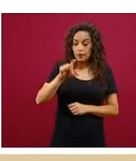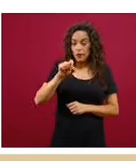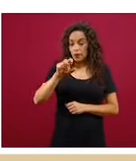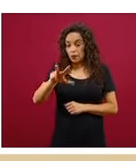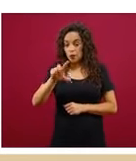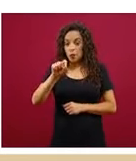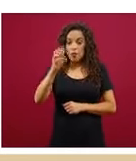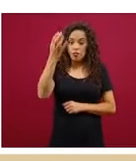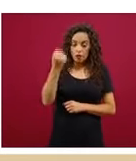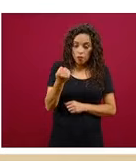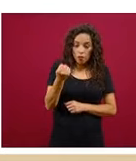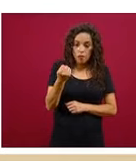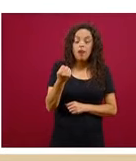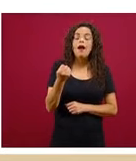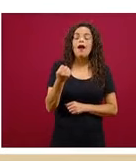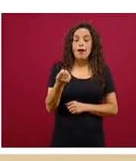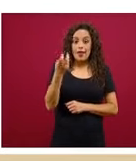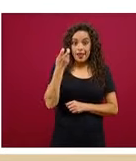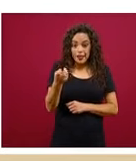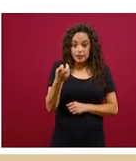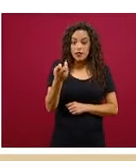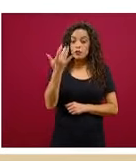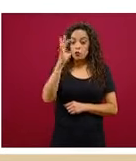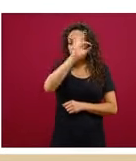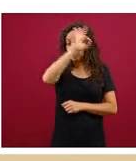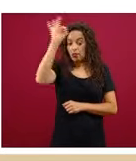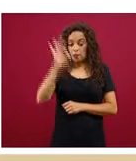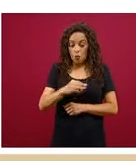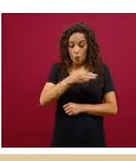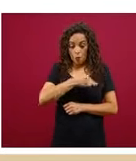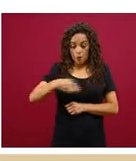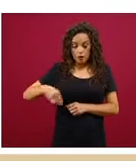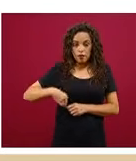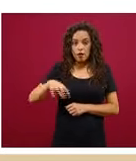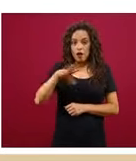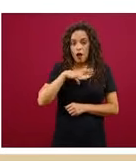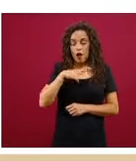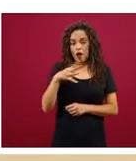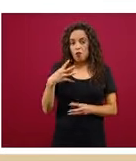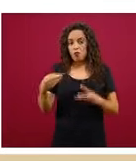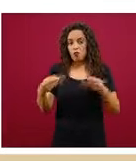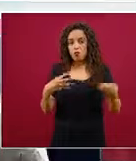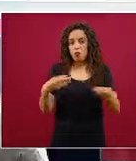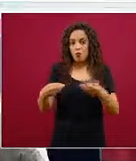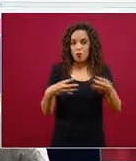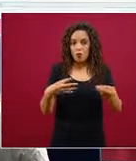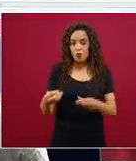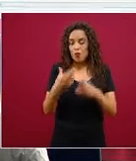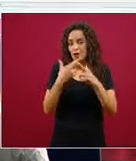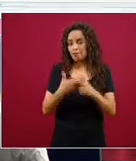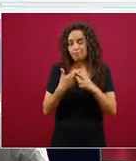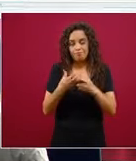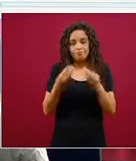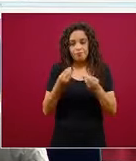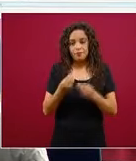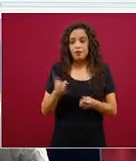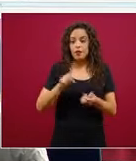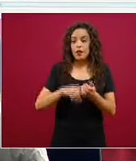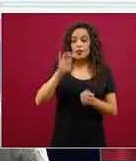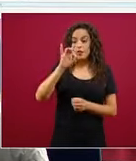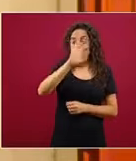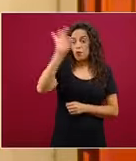29 prácticamente el 50% de los municipios con transmisión y el 30% de ellos al menos con una